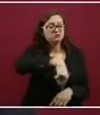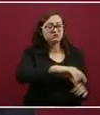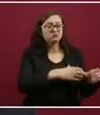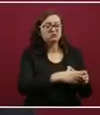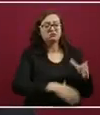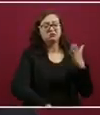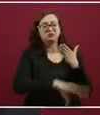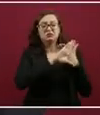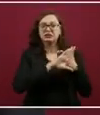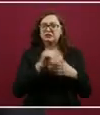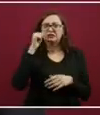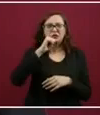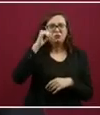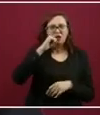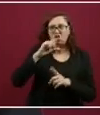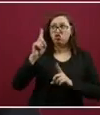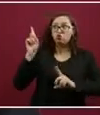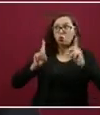la incertidumbre,